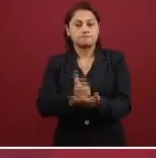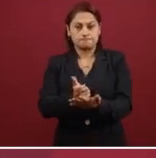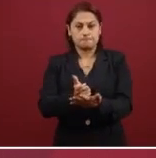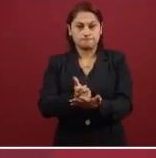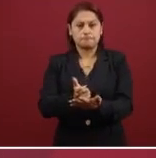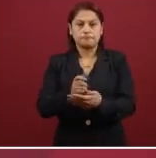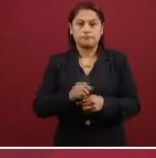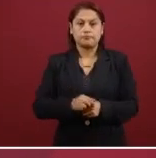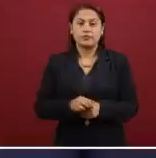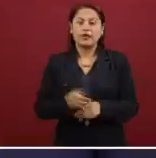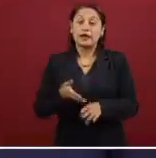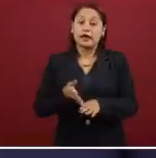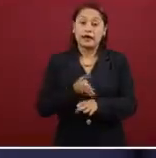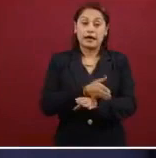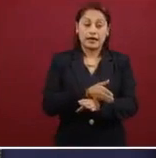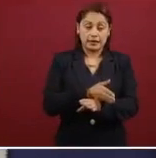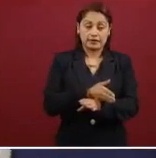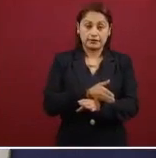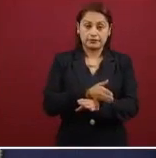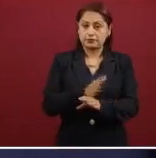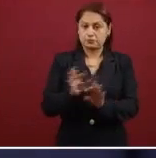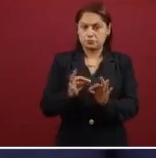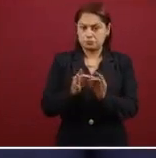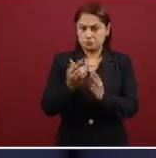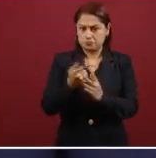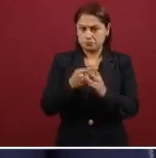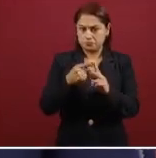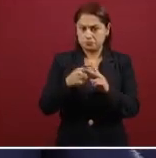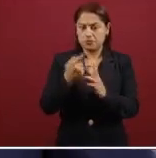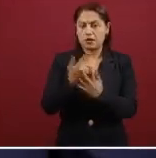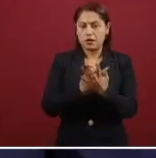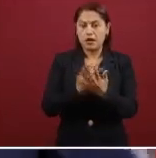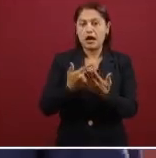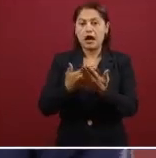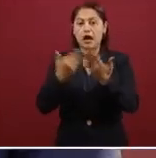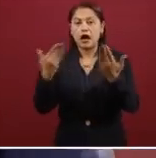más de los que